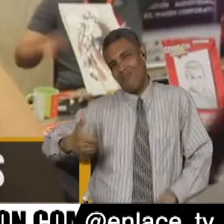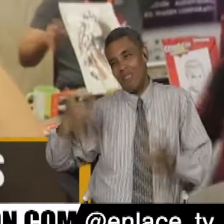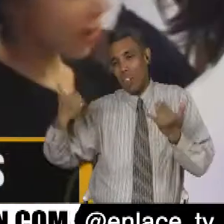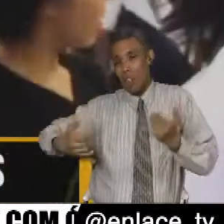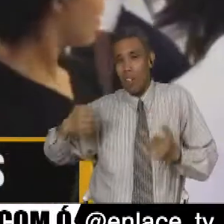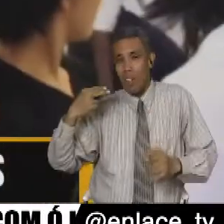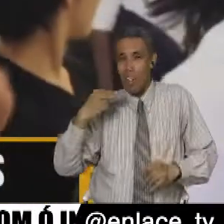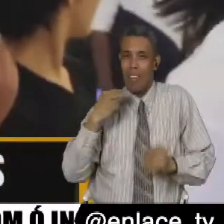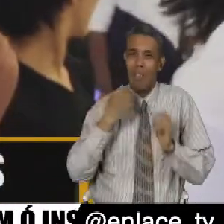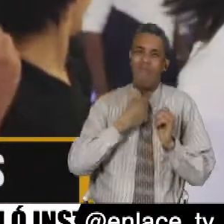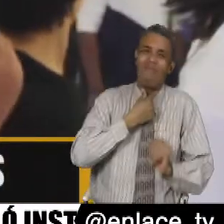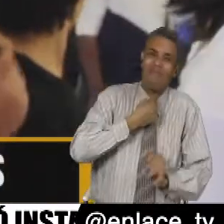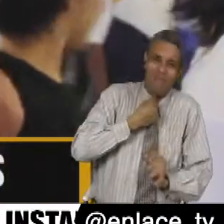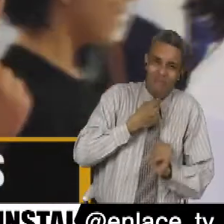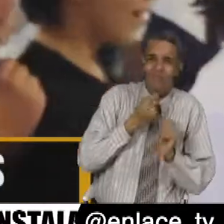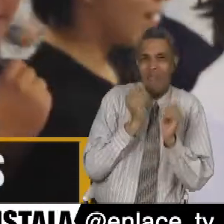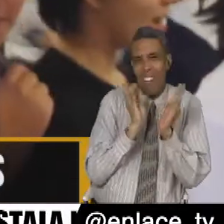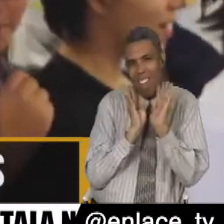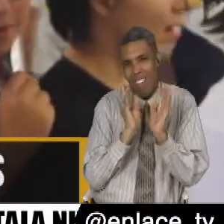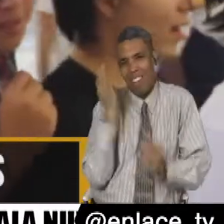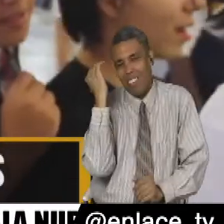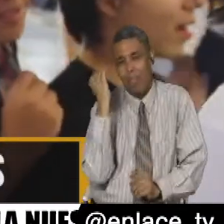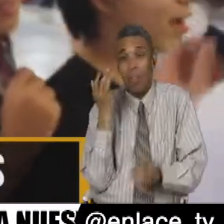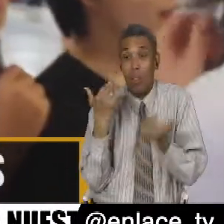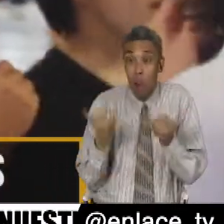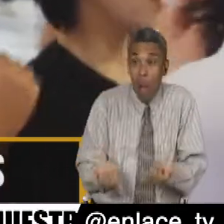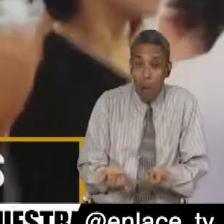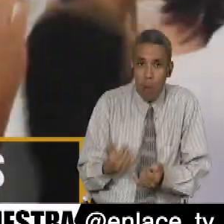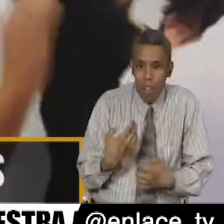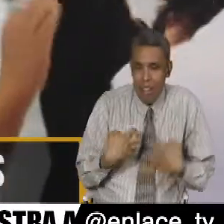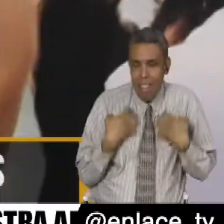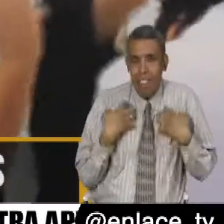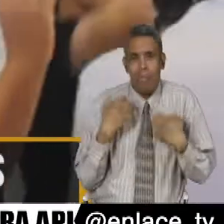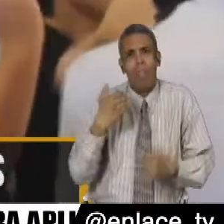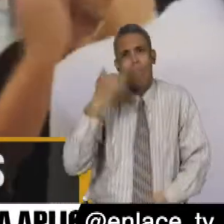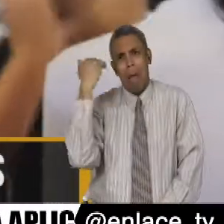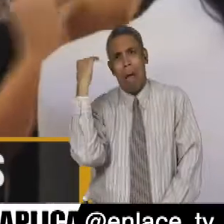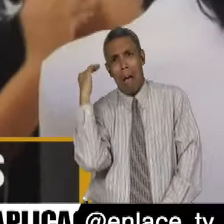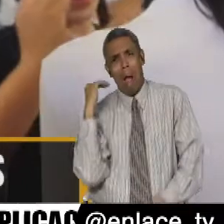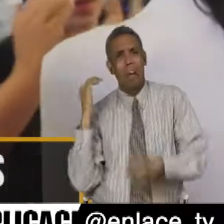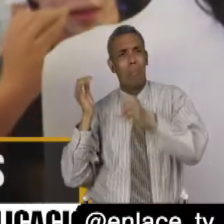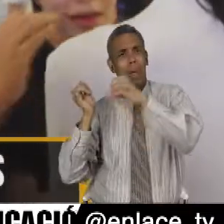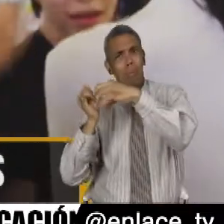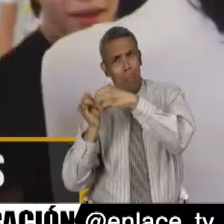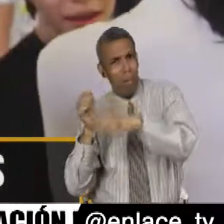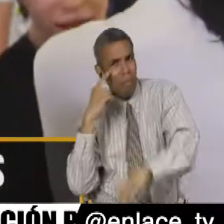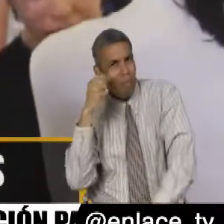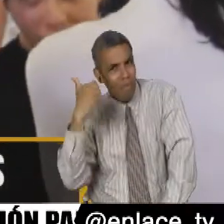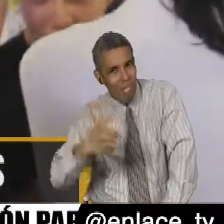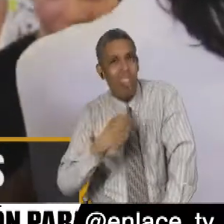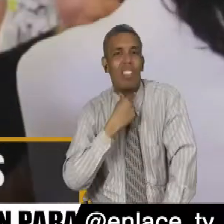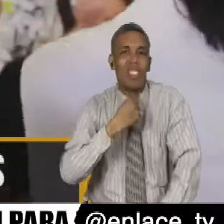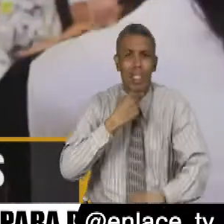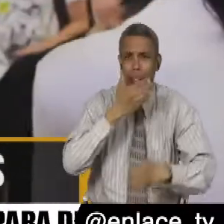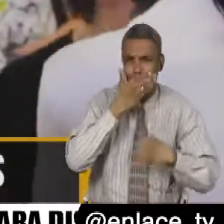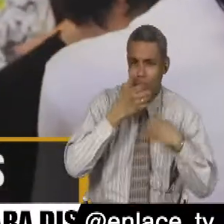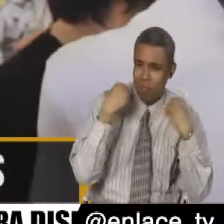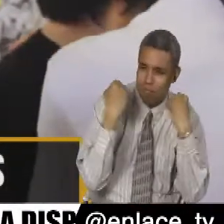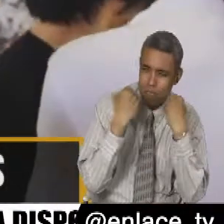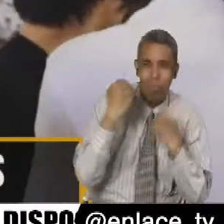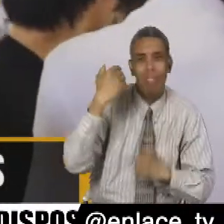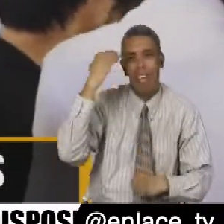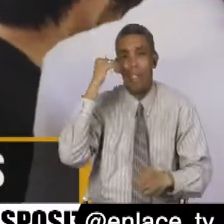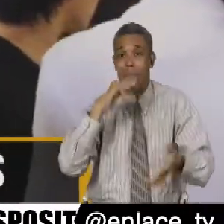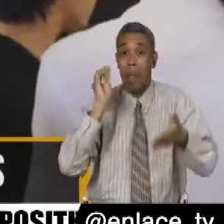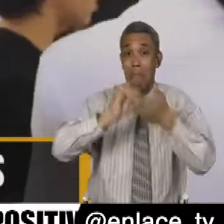comedia me gustó mucho en un principio del humor negro que él manejaba es muy bueno también me parece muy